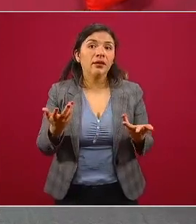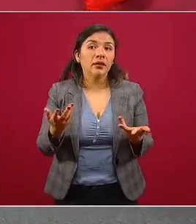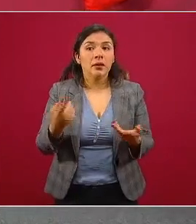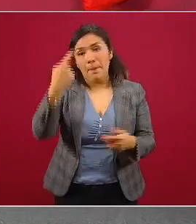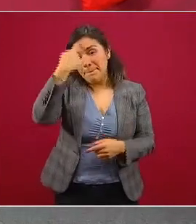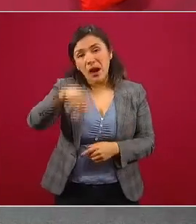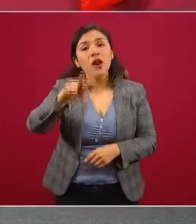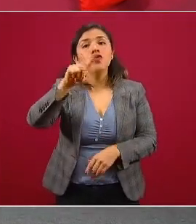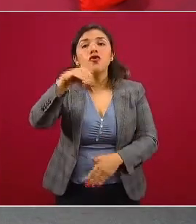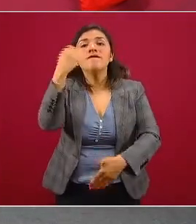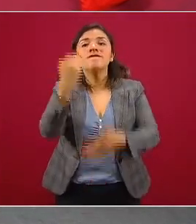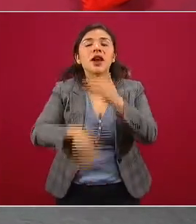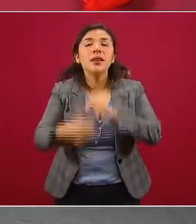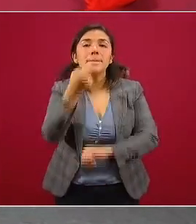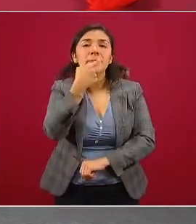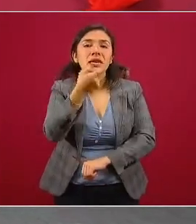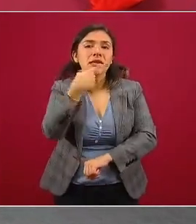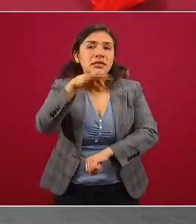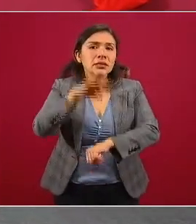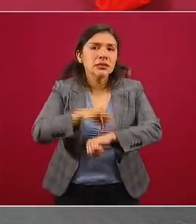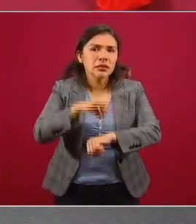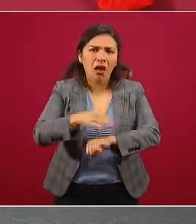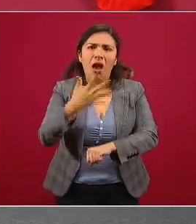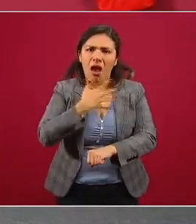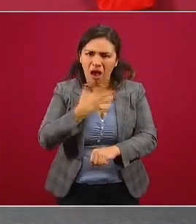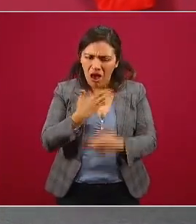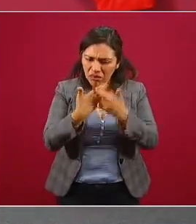no falten los medicamentos